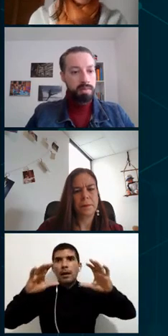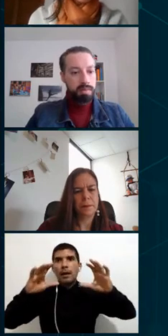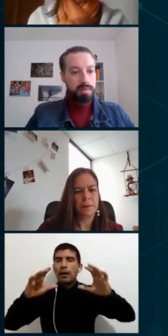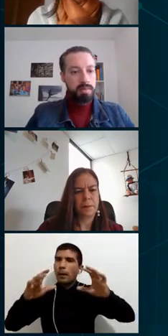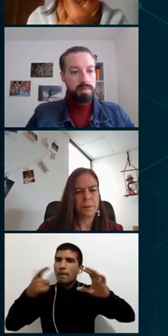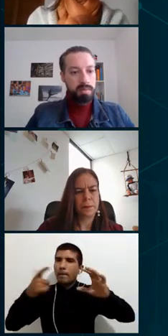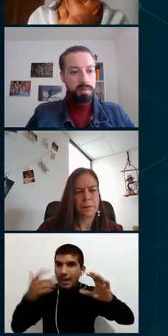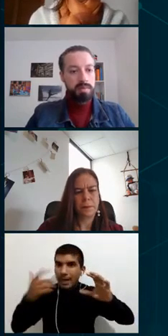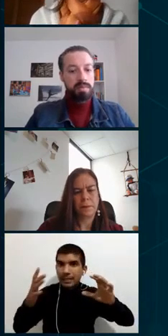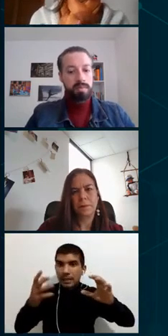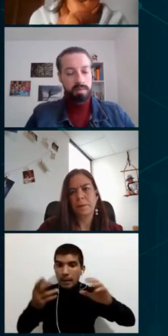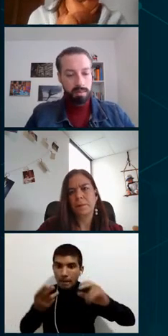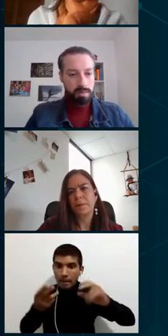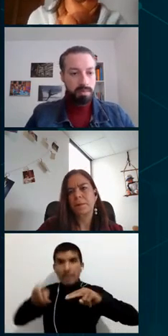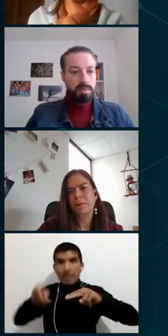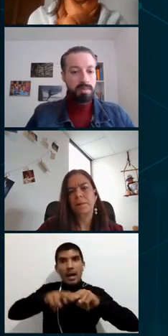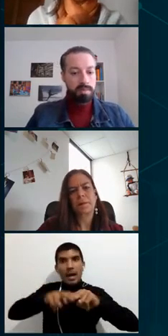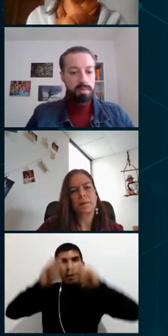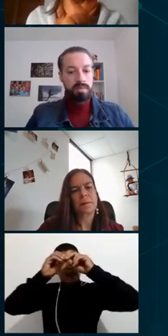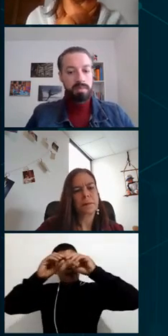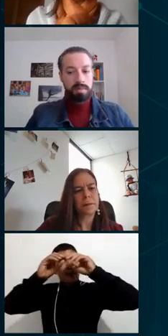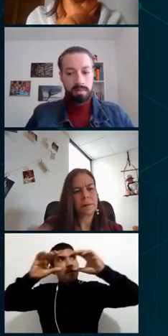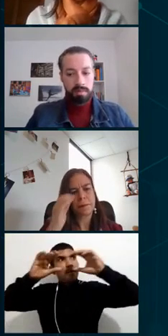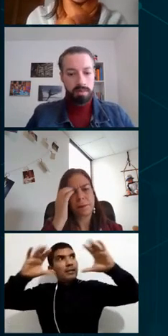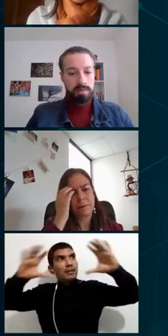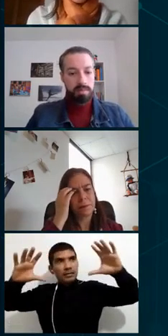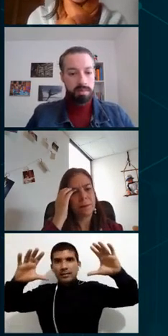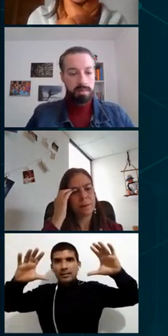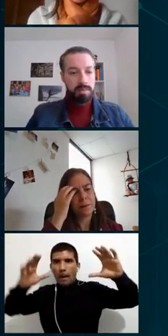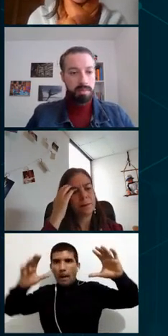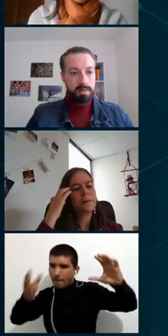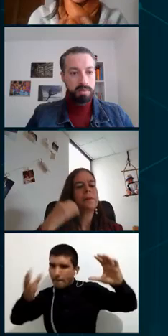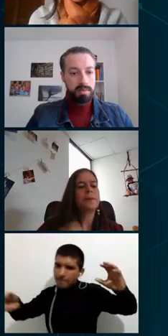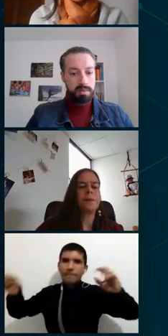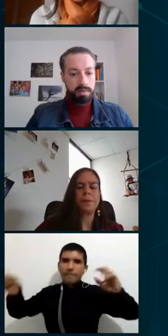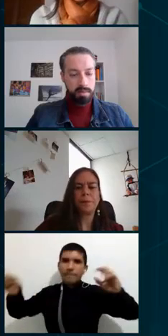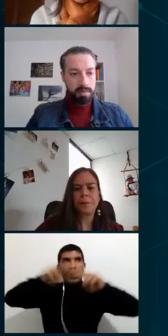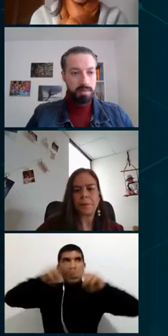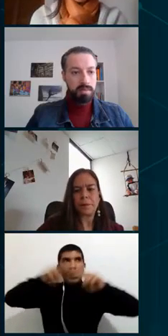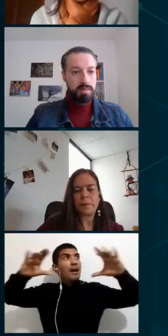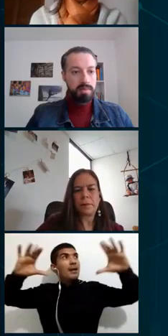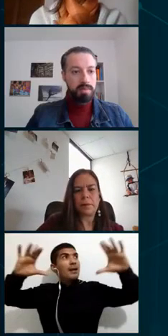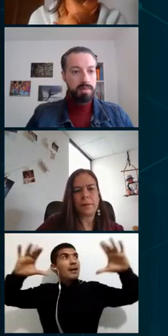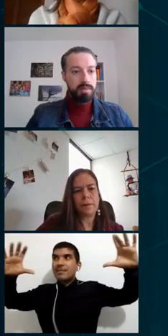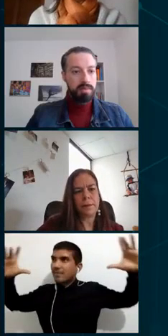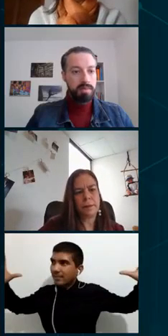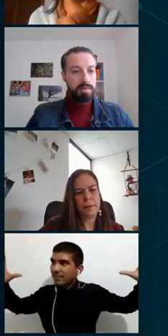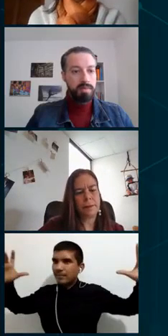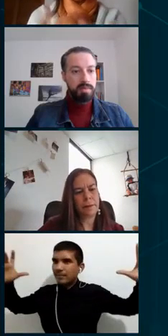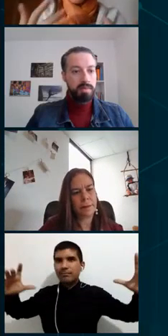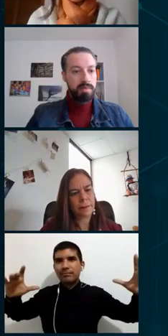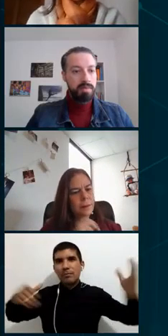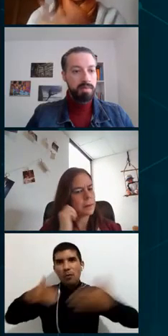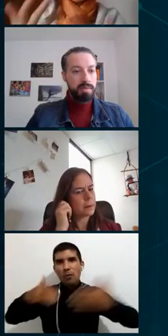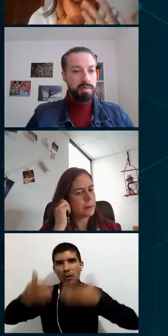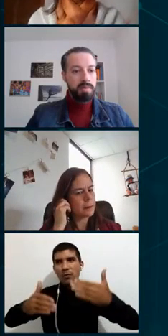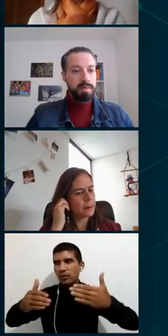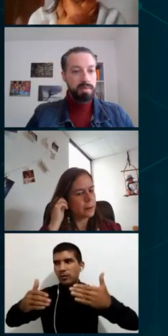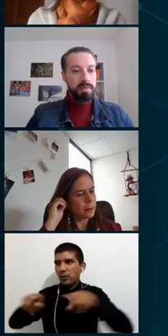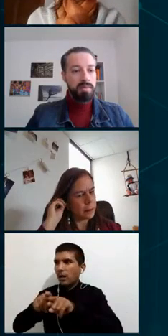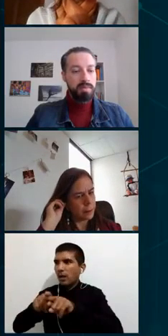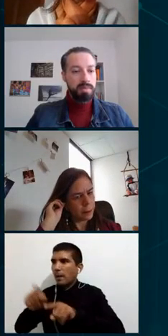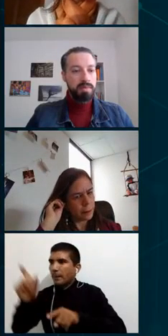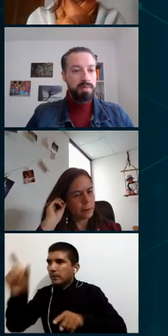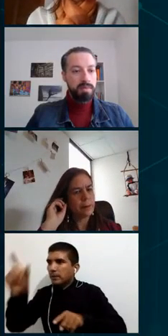además, colaborativa, colectiva, que nada, que se vuelve, a mí nunca, te lo digo que he hecho este ejercicio, pues, de vivir